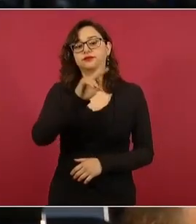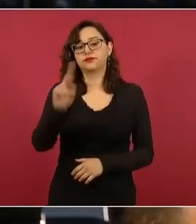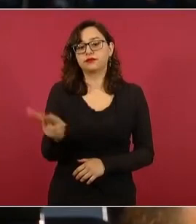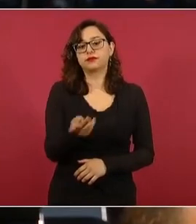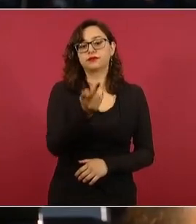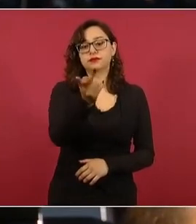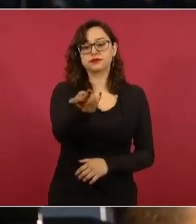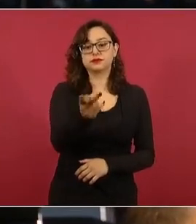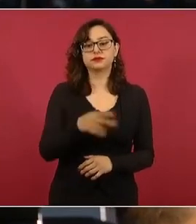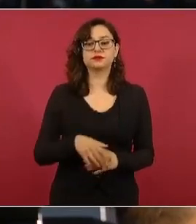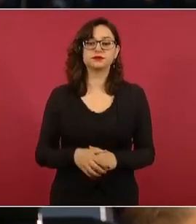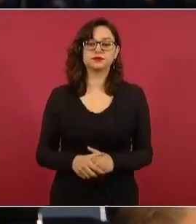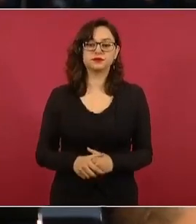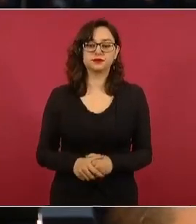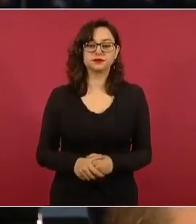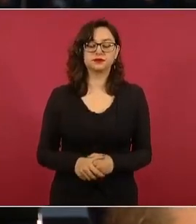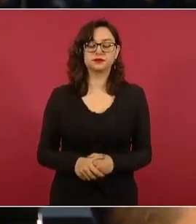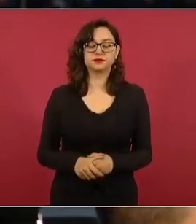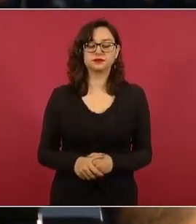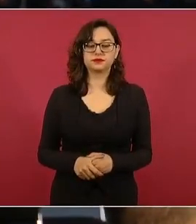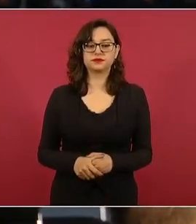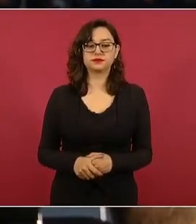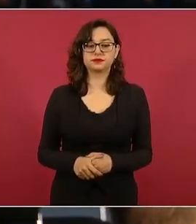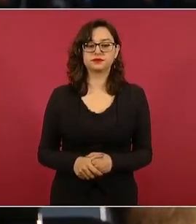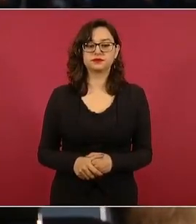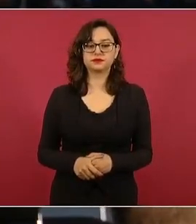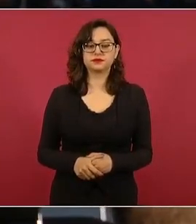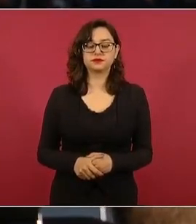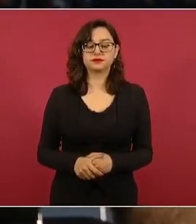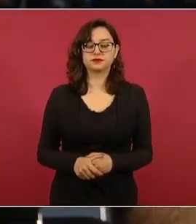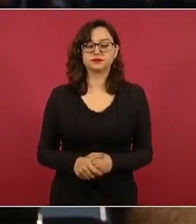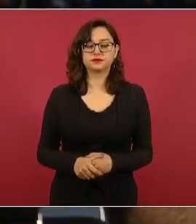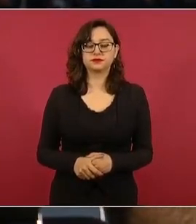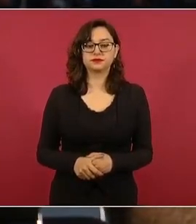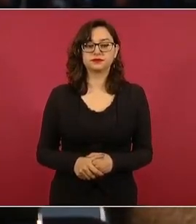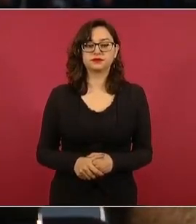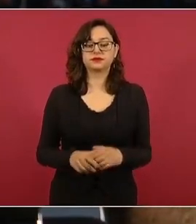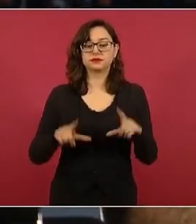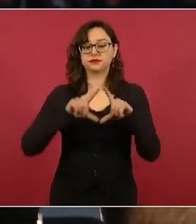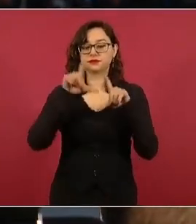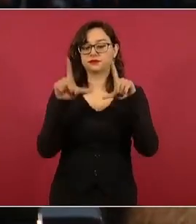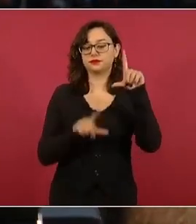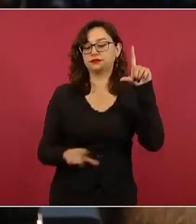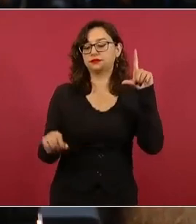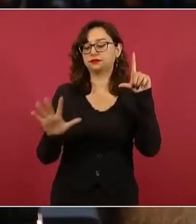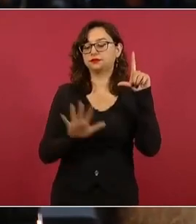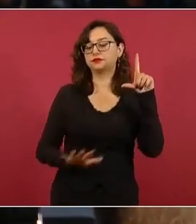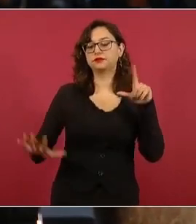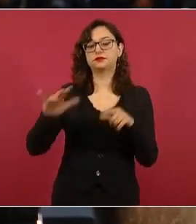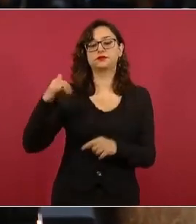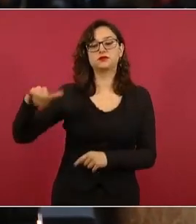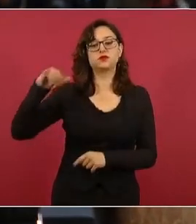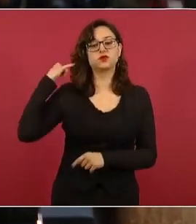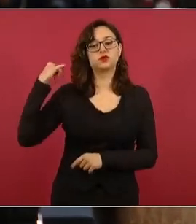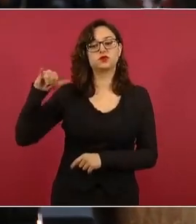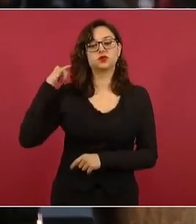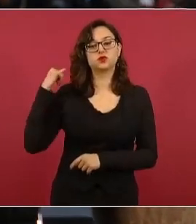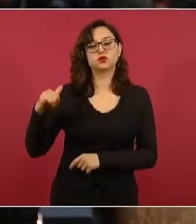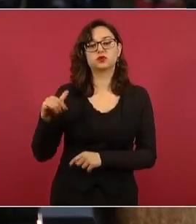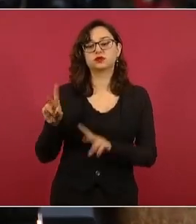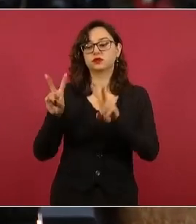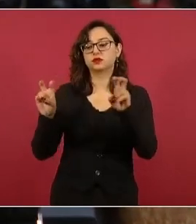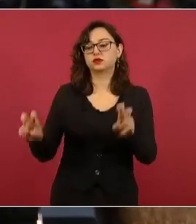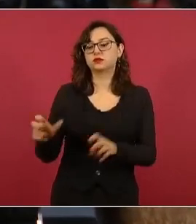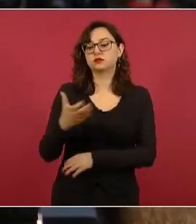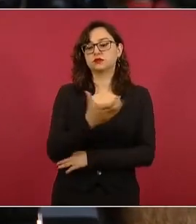la Semarnat con el caso en la península de Yucatán de las granjas